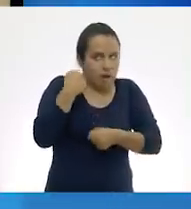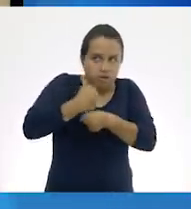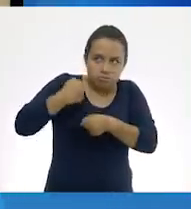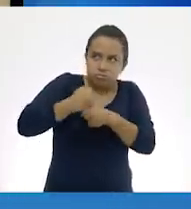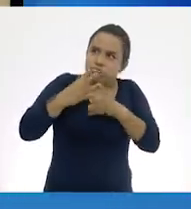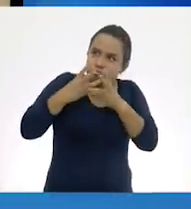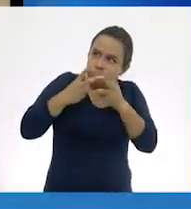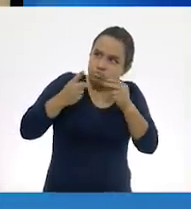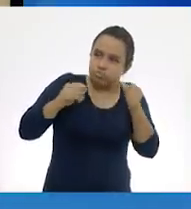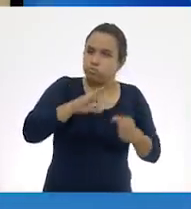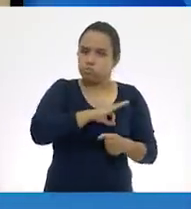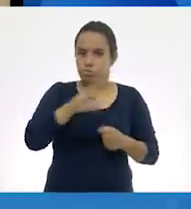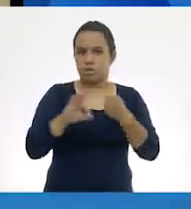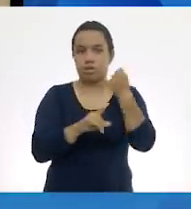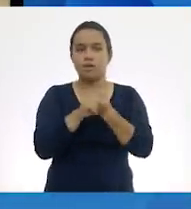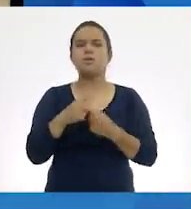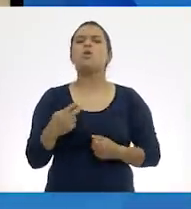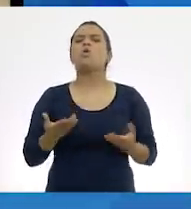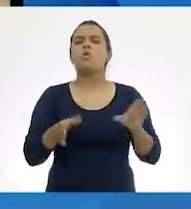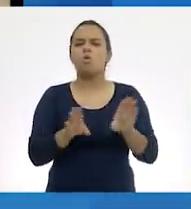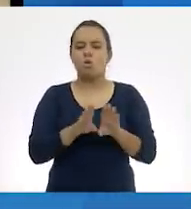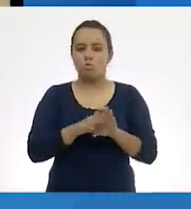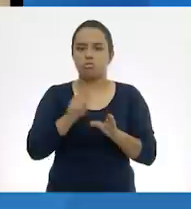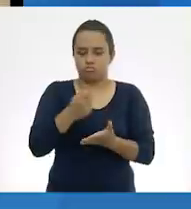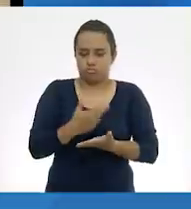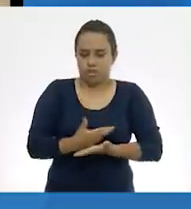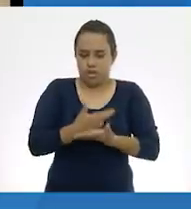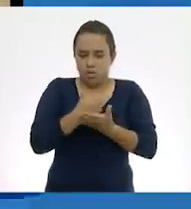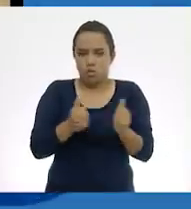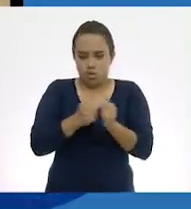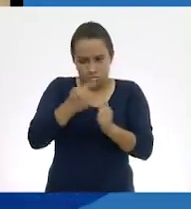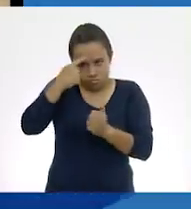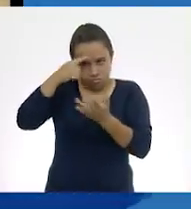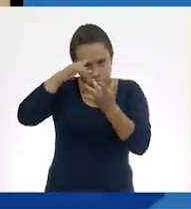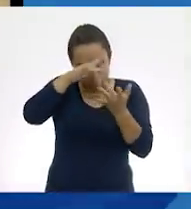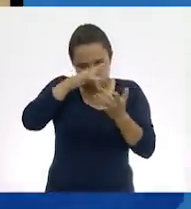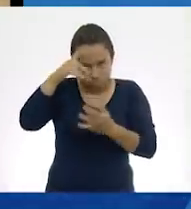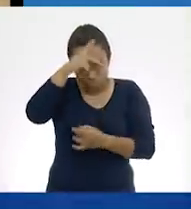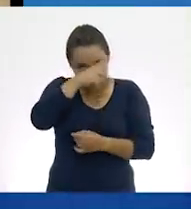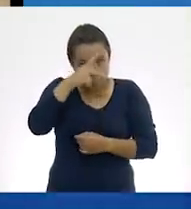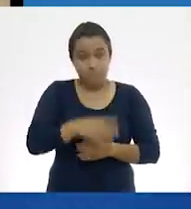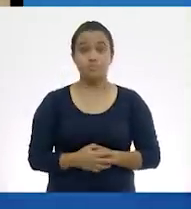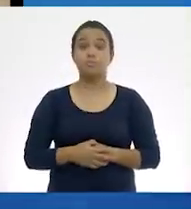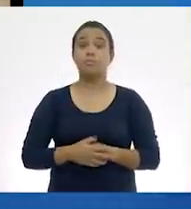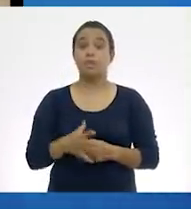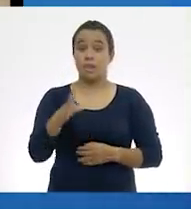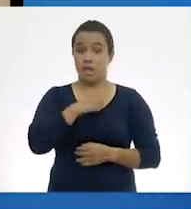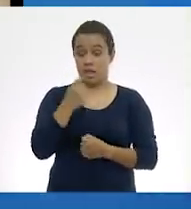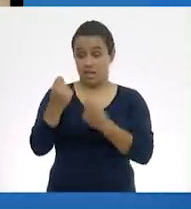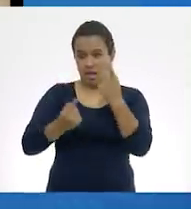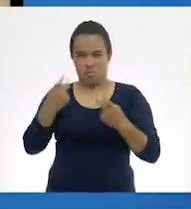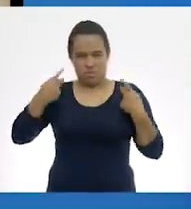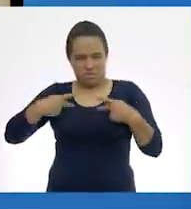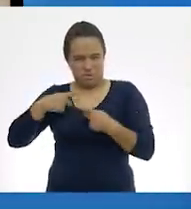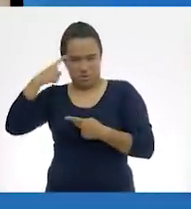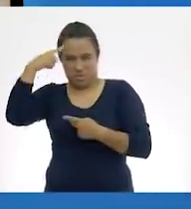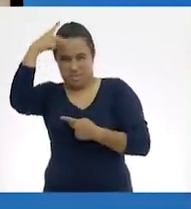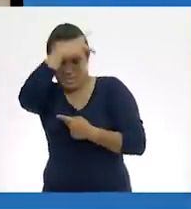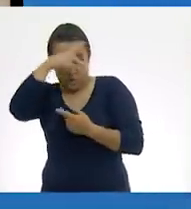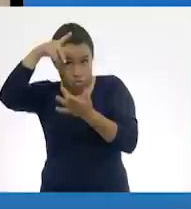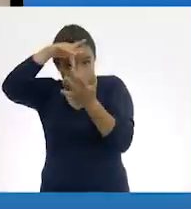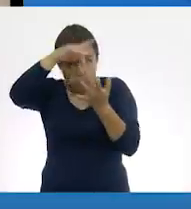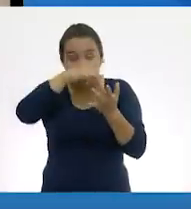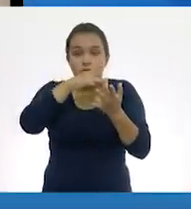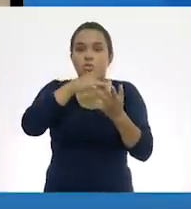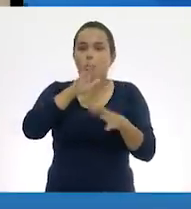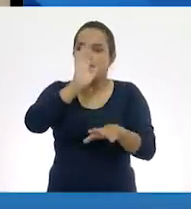problemas. Esto se va a llamar rehabilitación neuropsicológica. Ahora, existen neuropsicólogos clínicos, que son los que